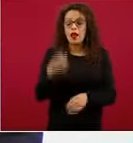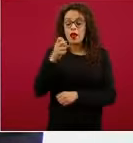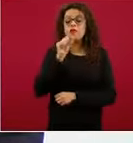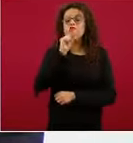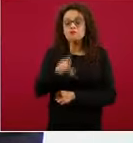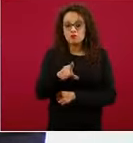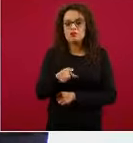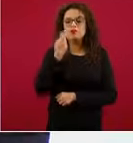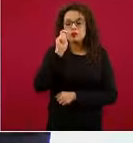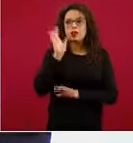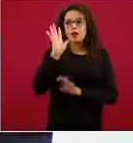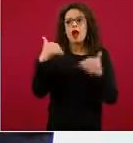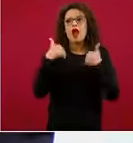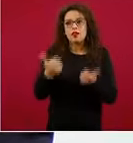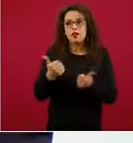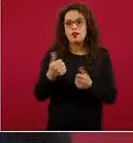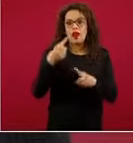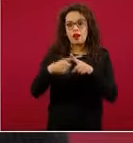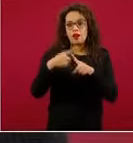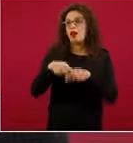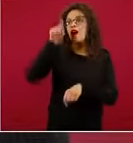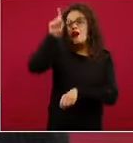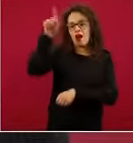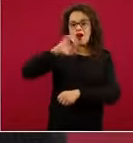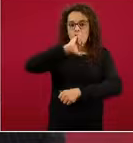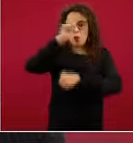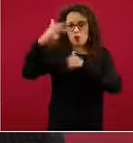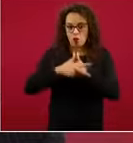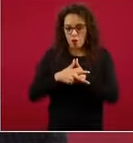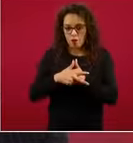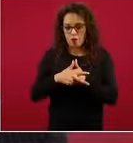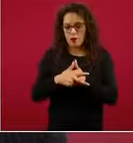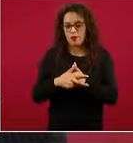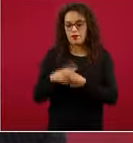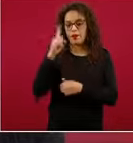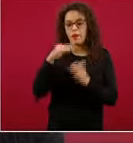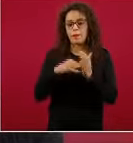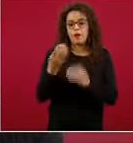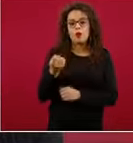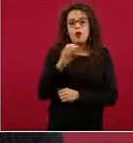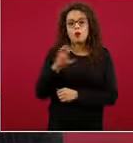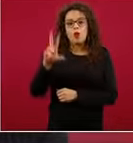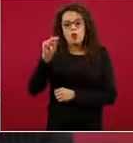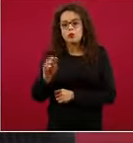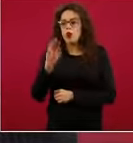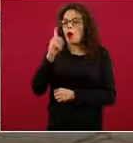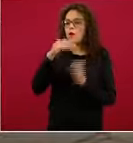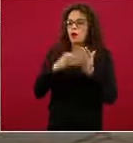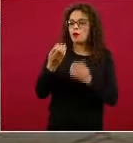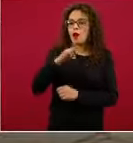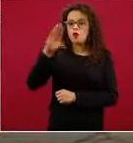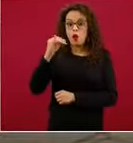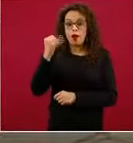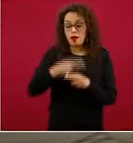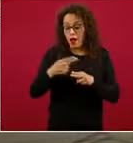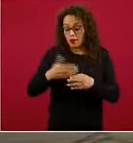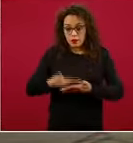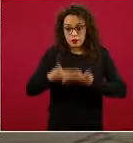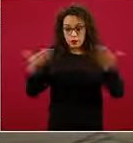Occidental cuando a lo largo de los años 80 finales, 90 y hasta la fecha presente, vio deteriorar